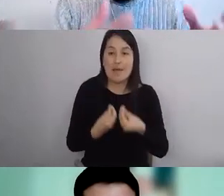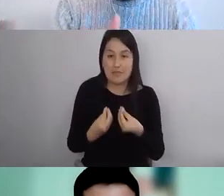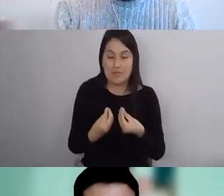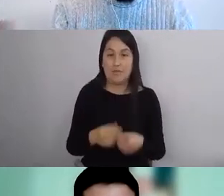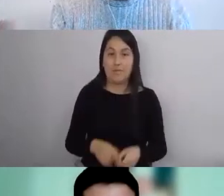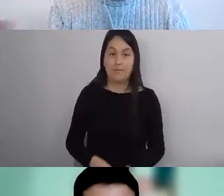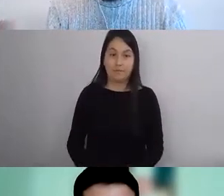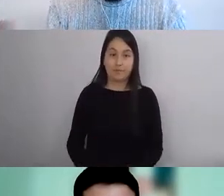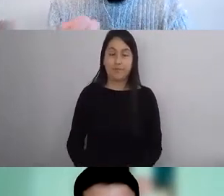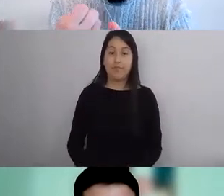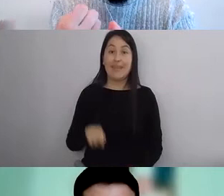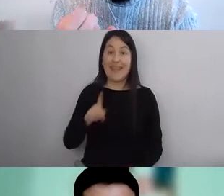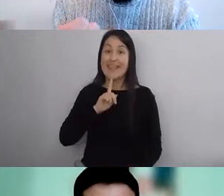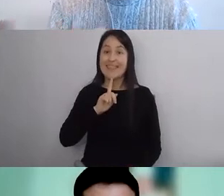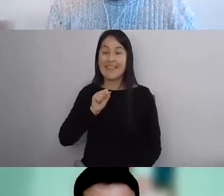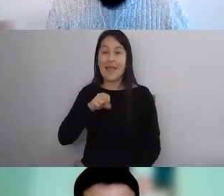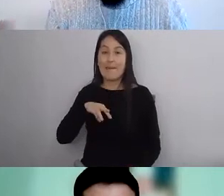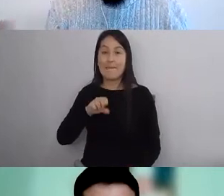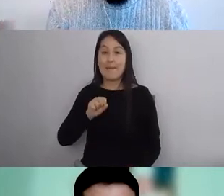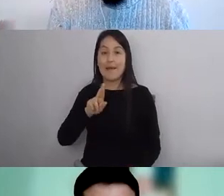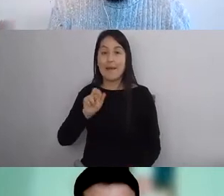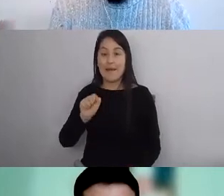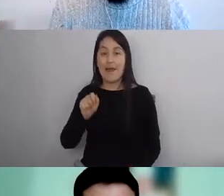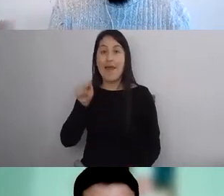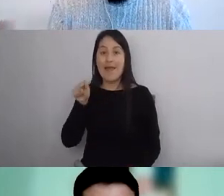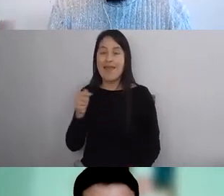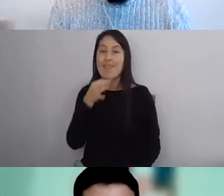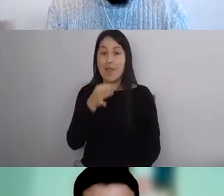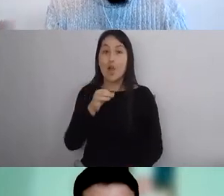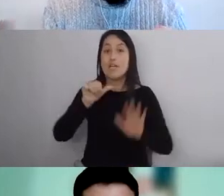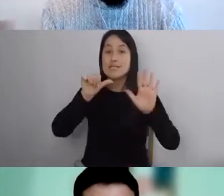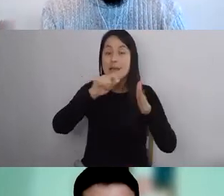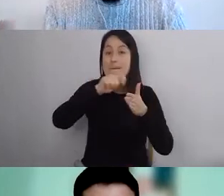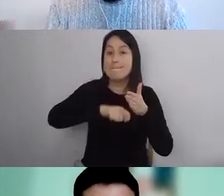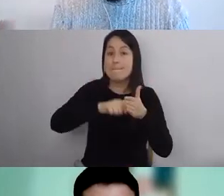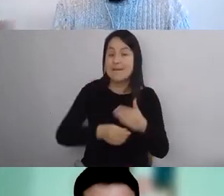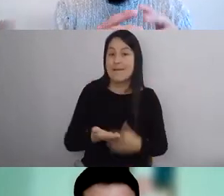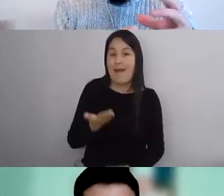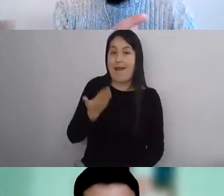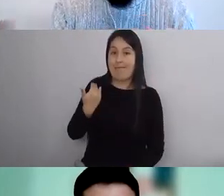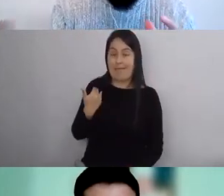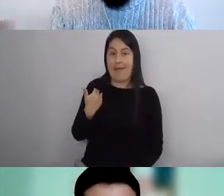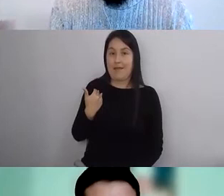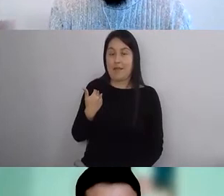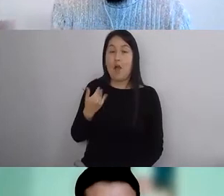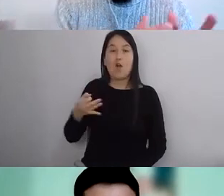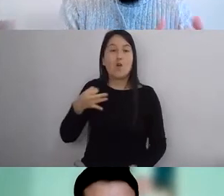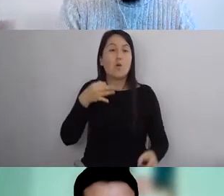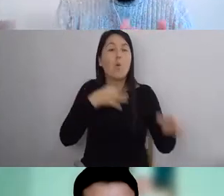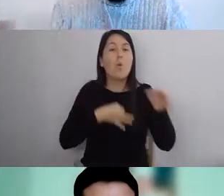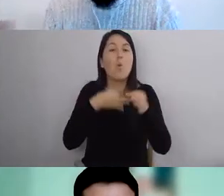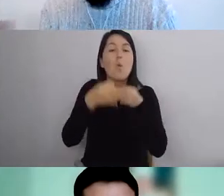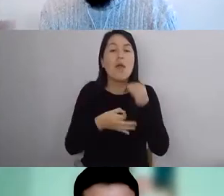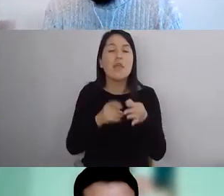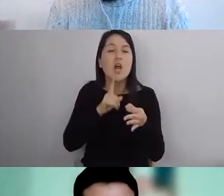Tamara, en el caso de Tamara, nos dice que esto fue hace 6 meses atrás, nos cuenta con quién estaba hablando en ese momento, que era